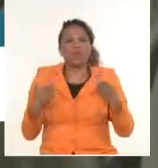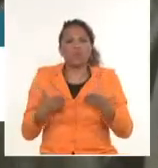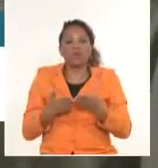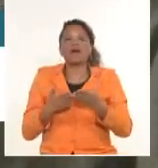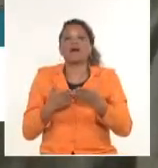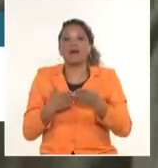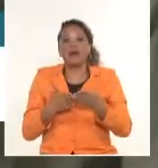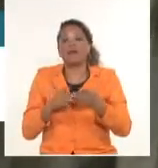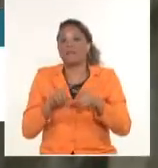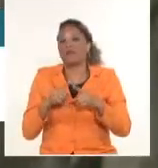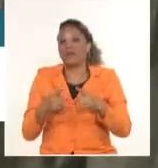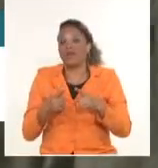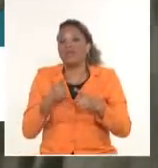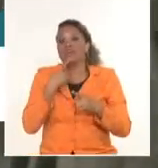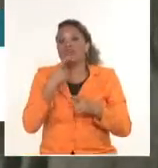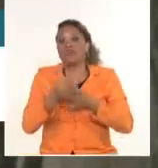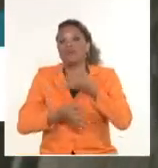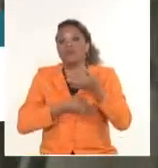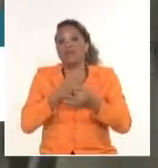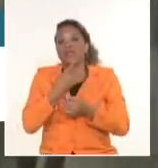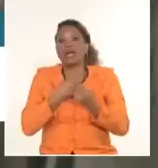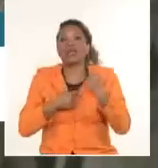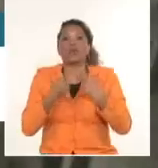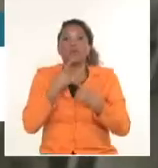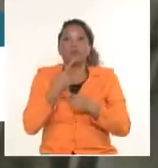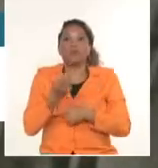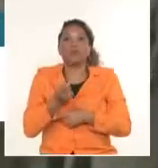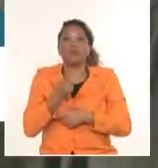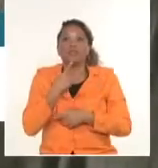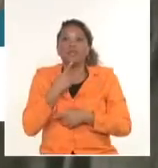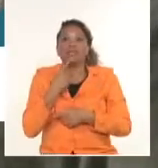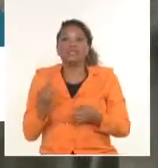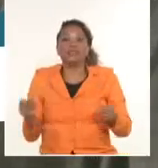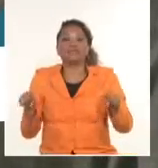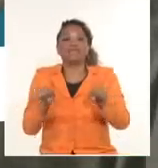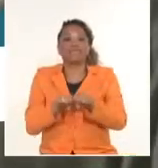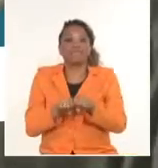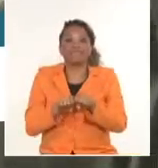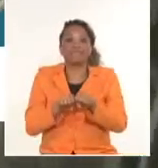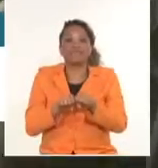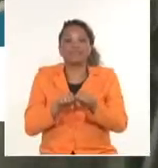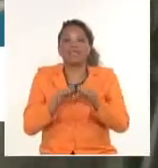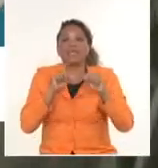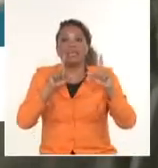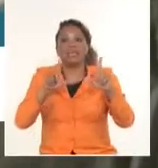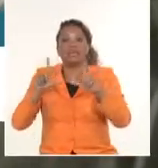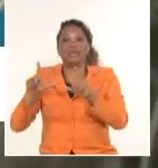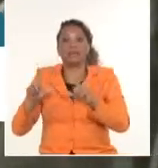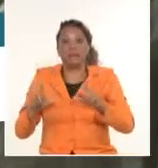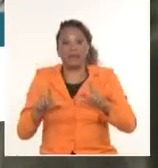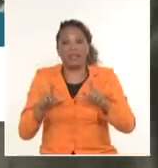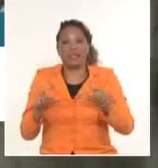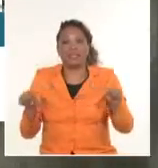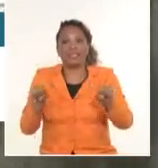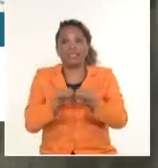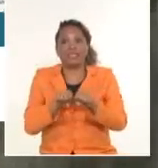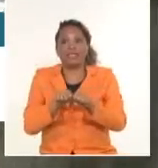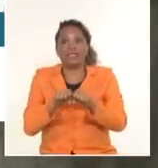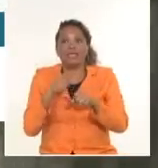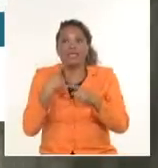quería sumar lo siguiente. Es posible que además estén sintonizando estas imágenes, estén recibiendo estas imágenes desde